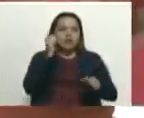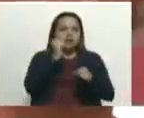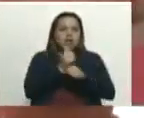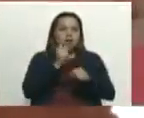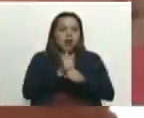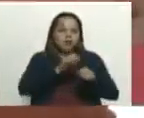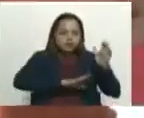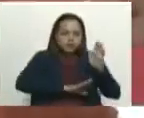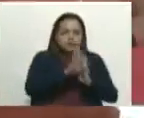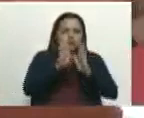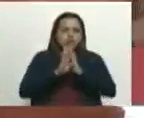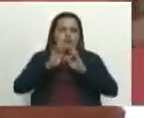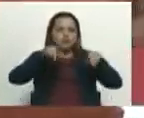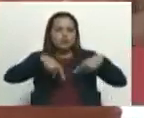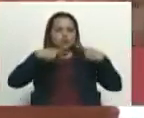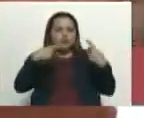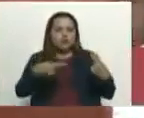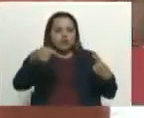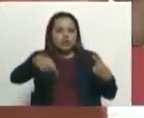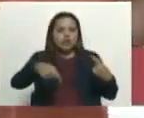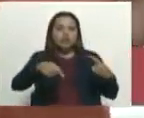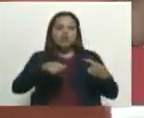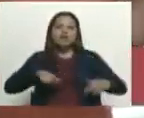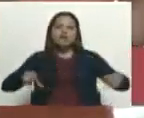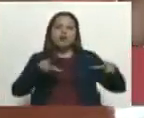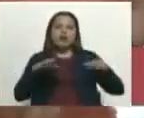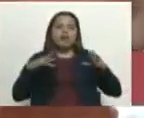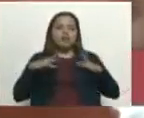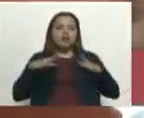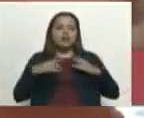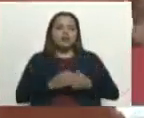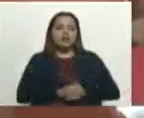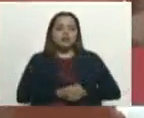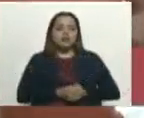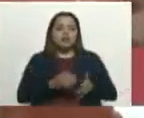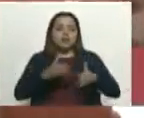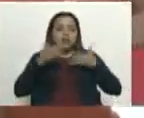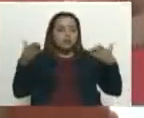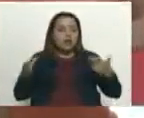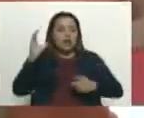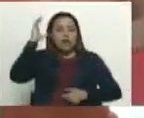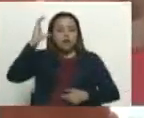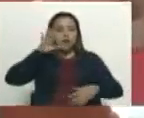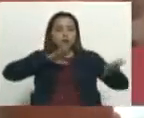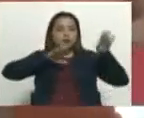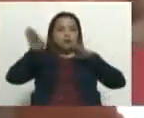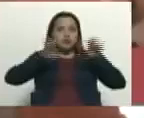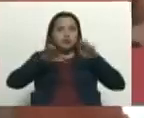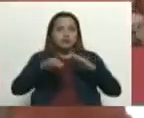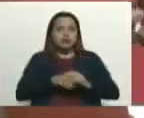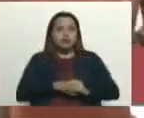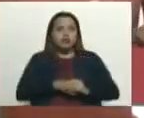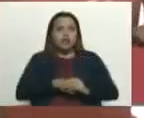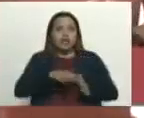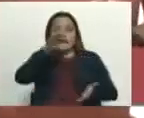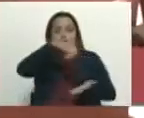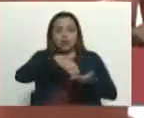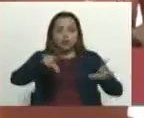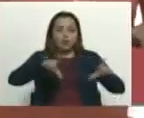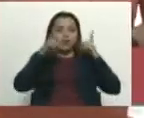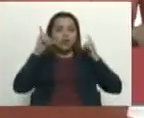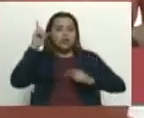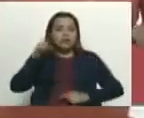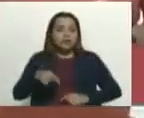están realizando para la recuperación de este complejo vacacional, un gran potencial turístico del estado La Guaira, que también